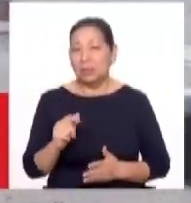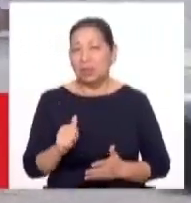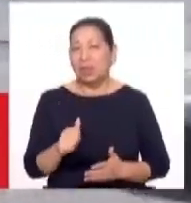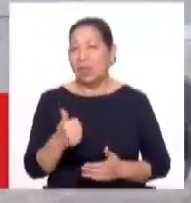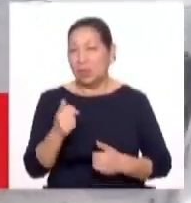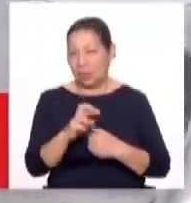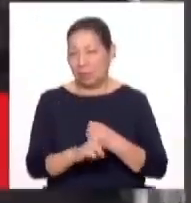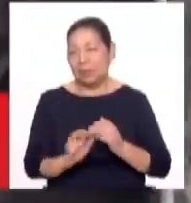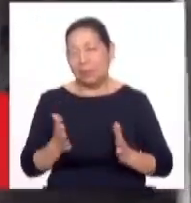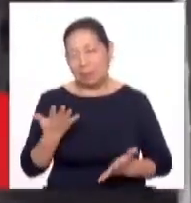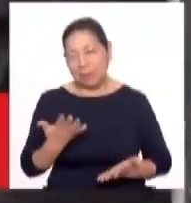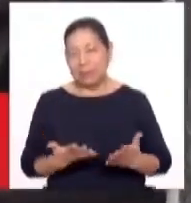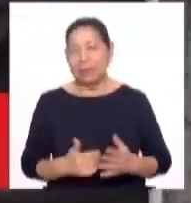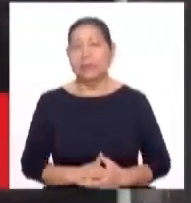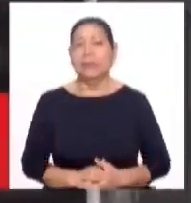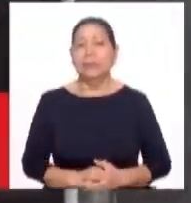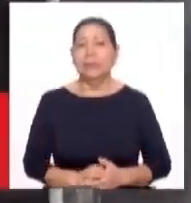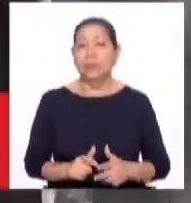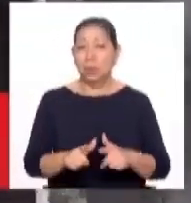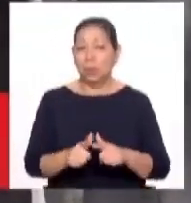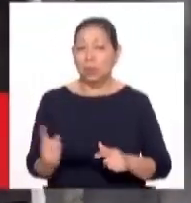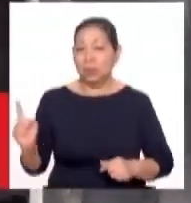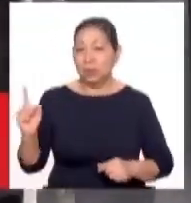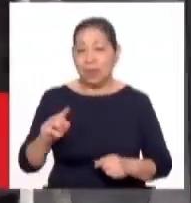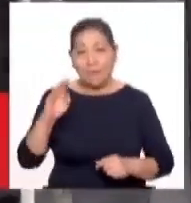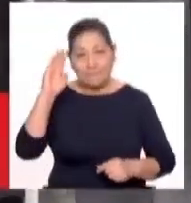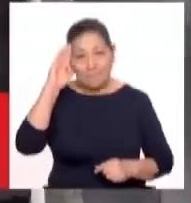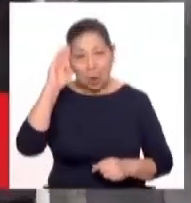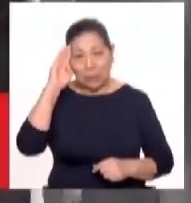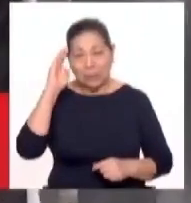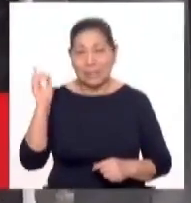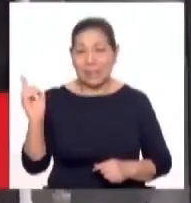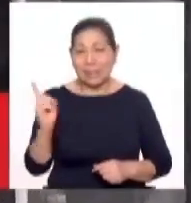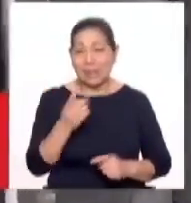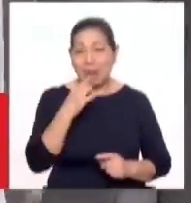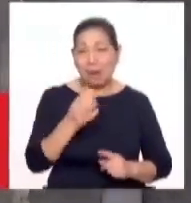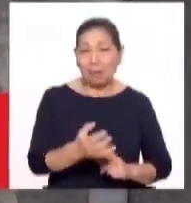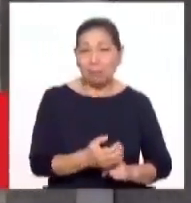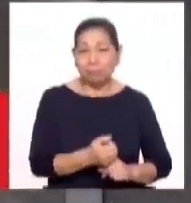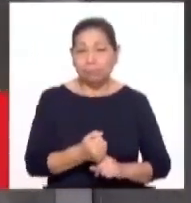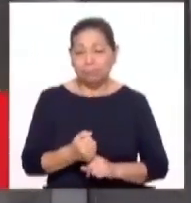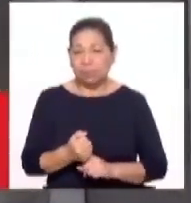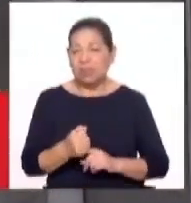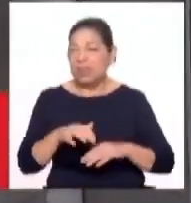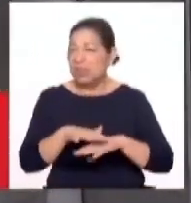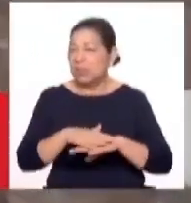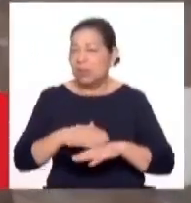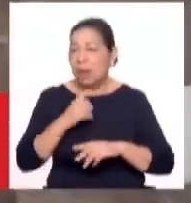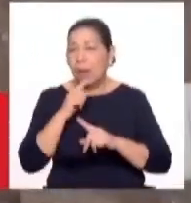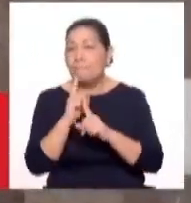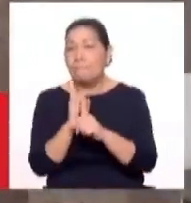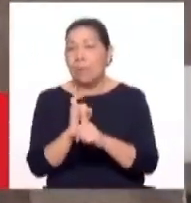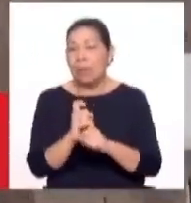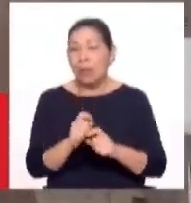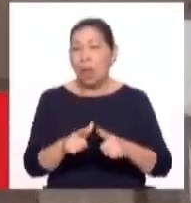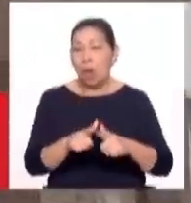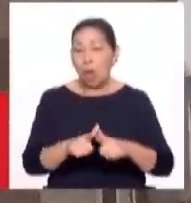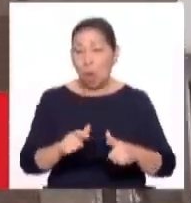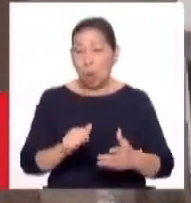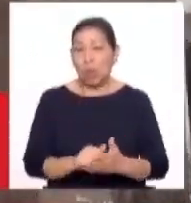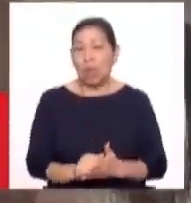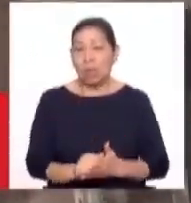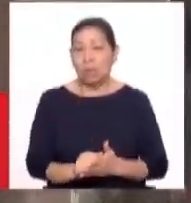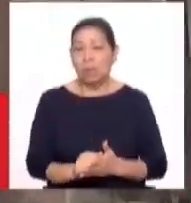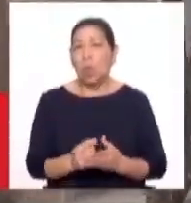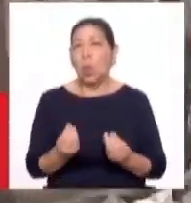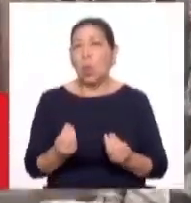inseguridad que hay en las calles se trata del secuestro el último de ellos se registró en el distrito de comas la